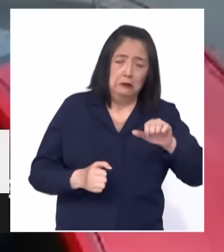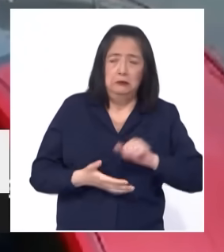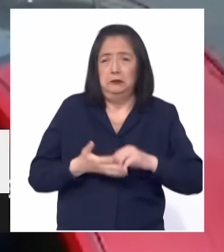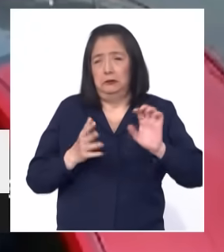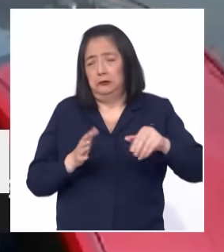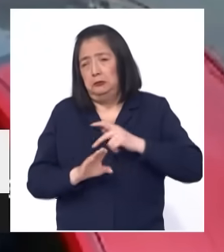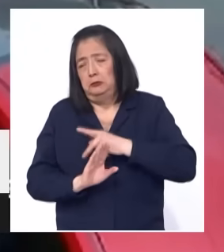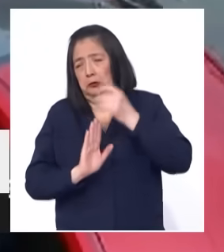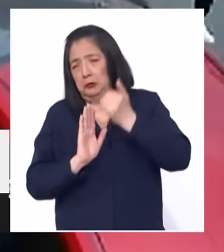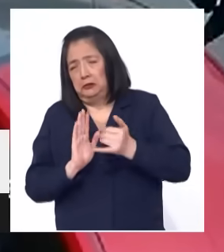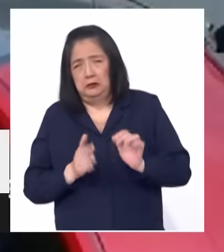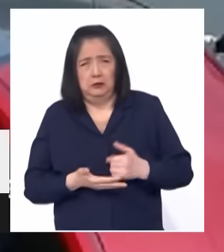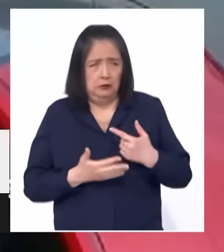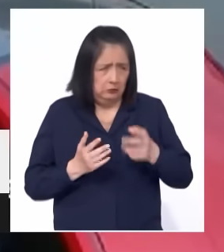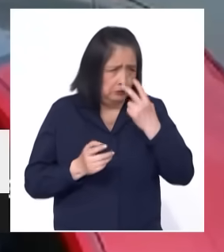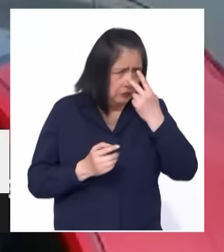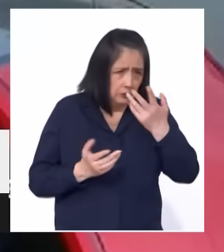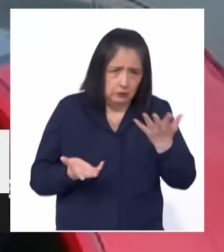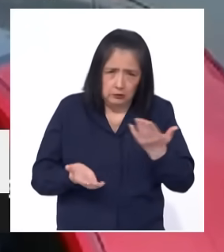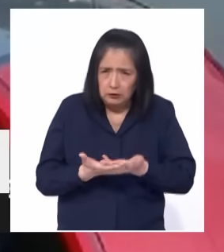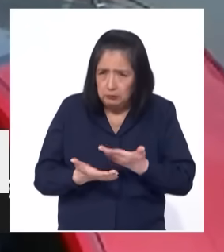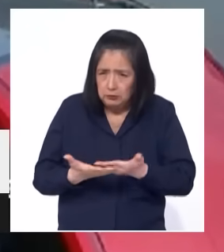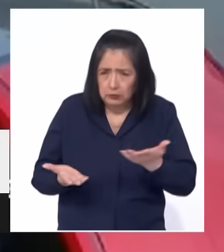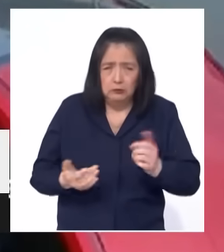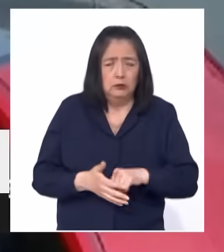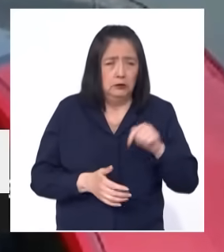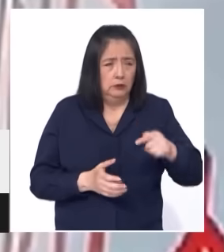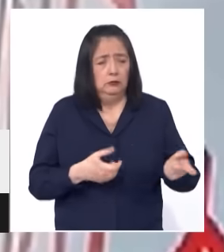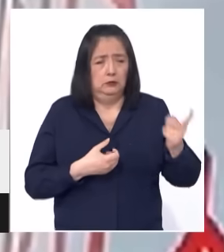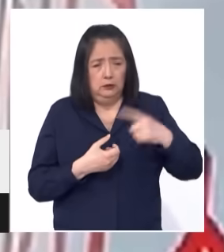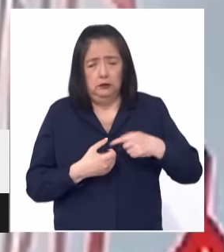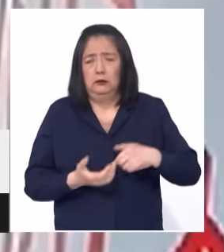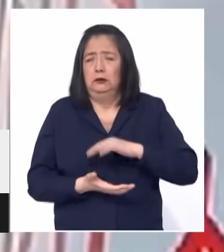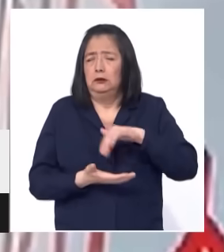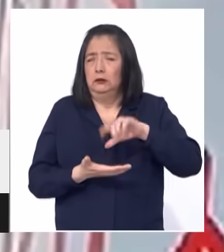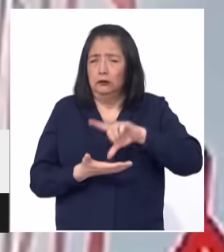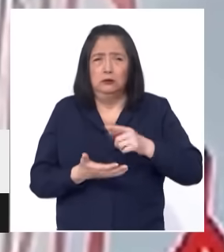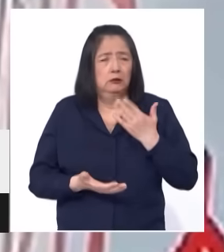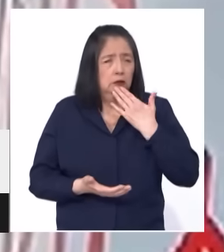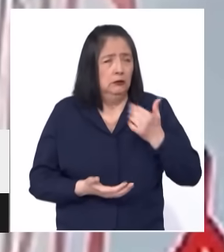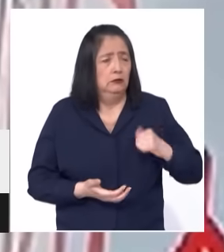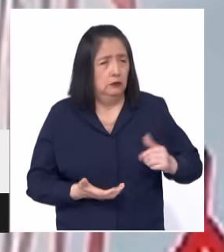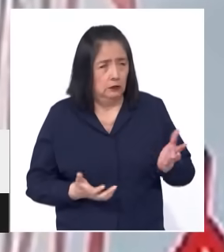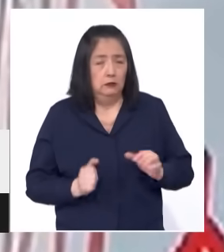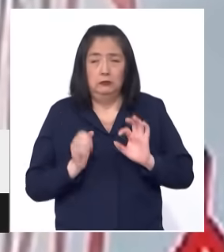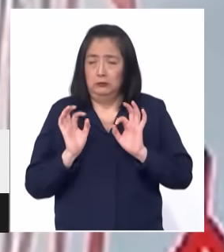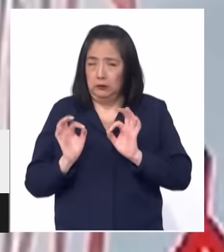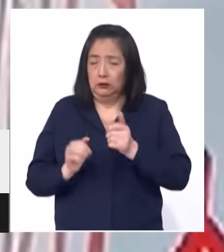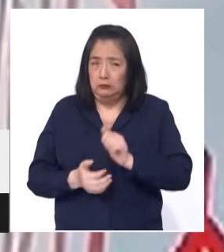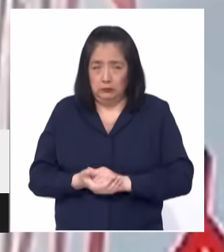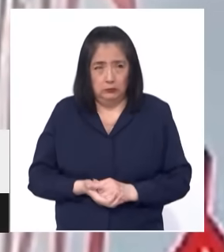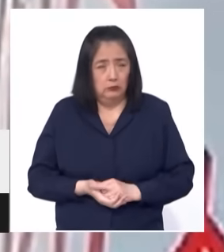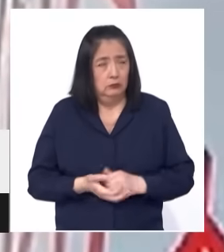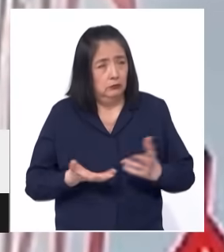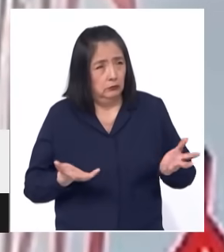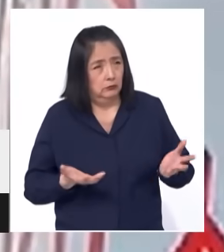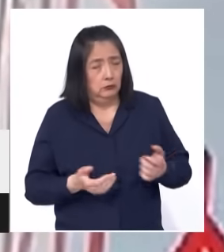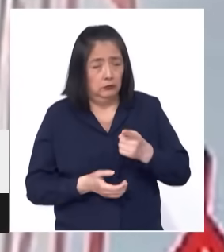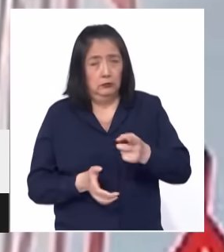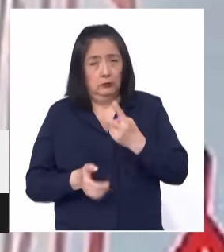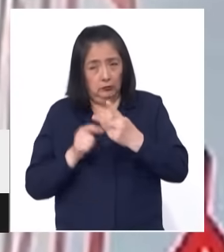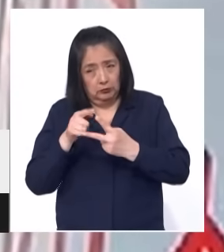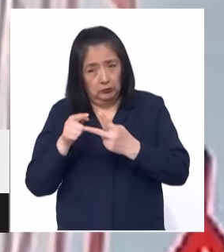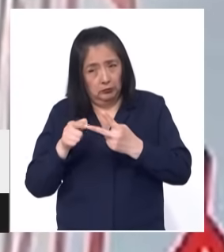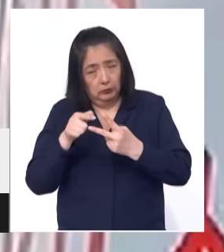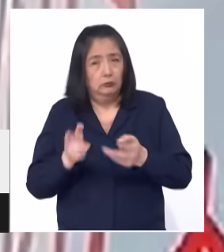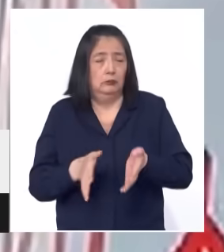un proyecto y todo eso que se vea reflejado. Esto pertenece al cercado de Lima. ¿Quién es nuestro alcalde? Correcto, muchas gracias. Entonces, dos pedidos